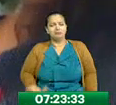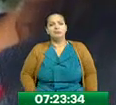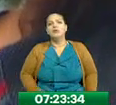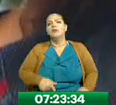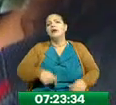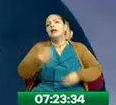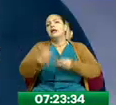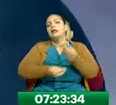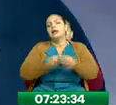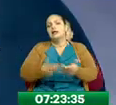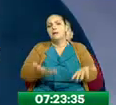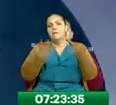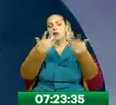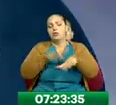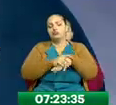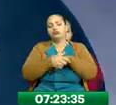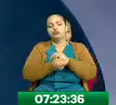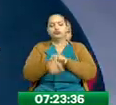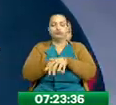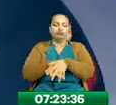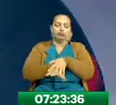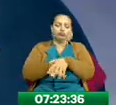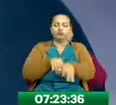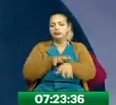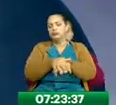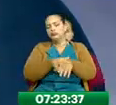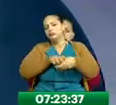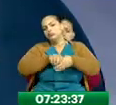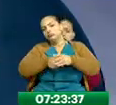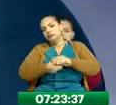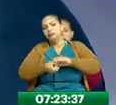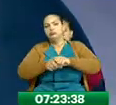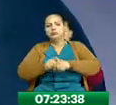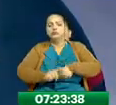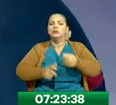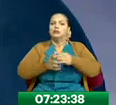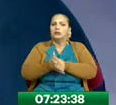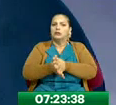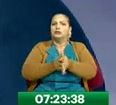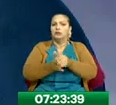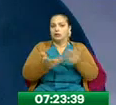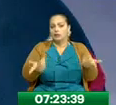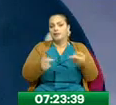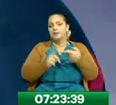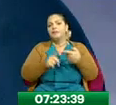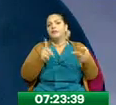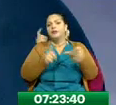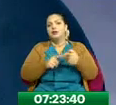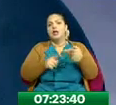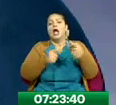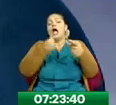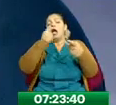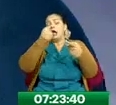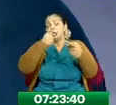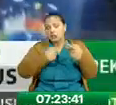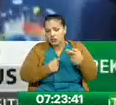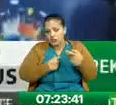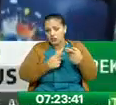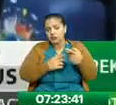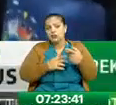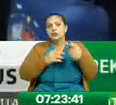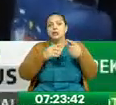mascarilla quirúrgica si es que yo tengo síntomas respiratorios. Evitar el contacto con alguna persona que tenga